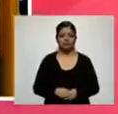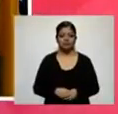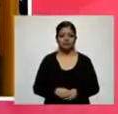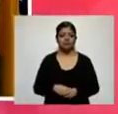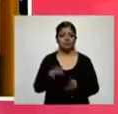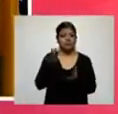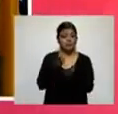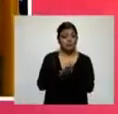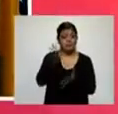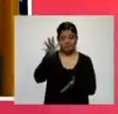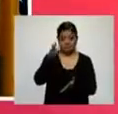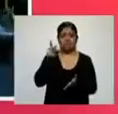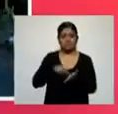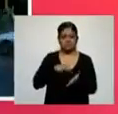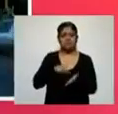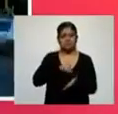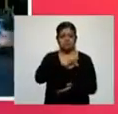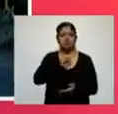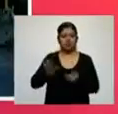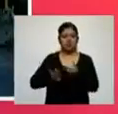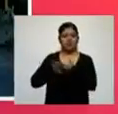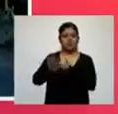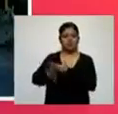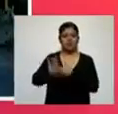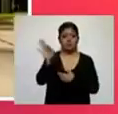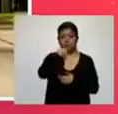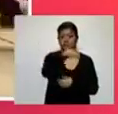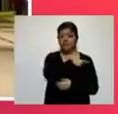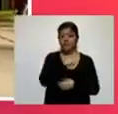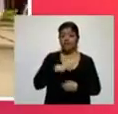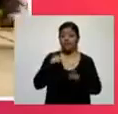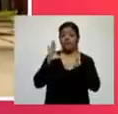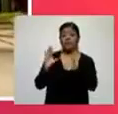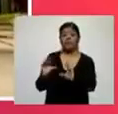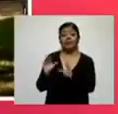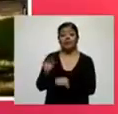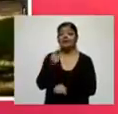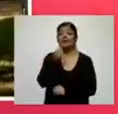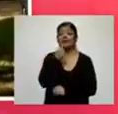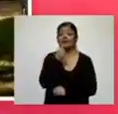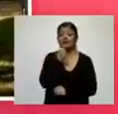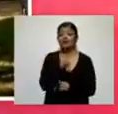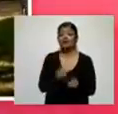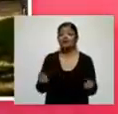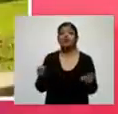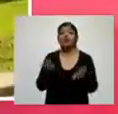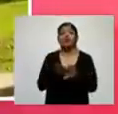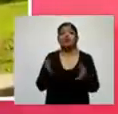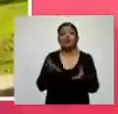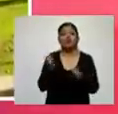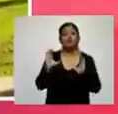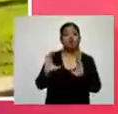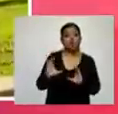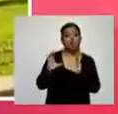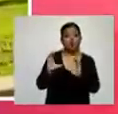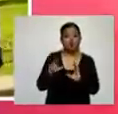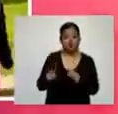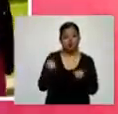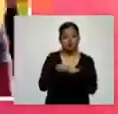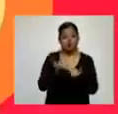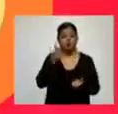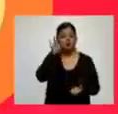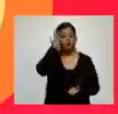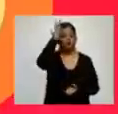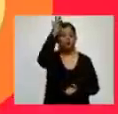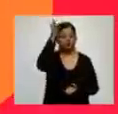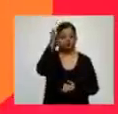La mayoría de veces podemos prevenirlos si le enseñamos a nuestros hijos a actuar con precaución y a convertirse en los grandes peatones del